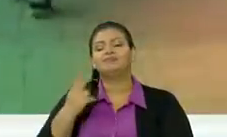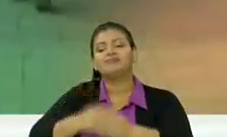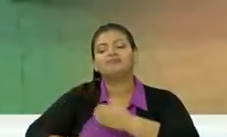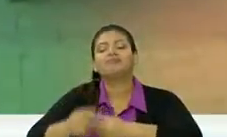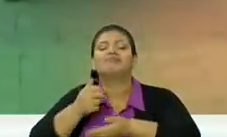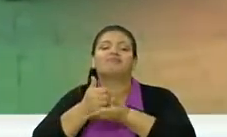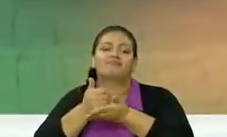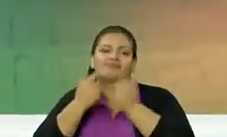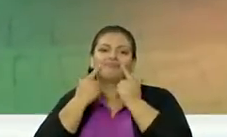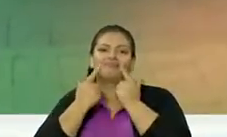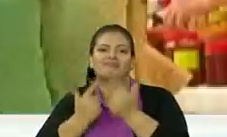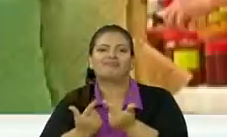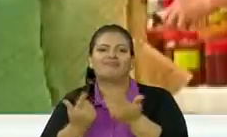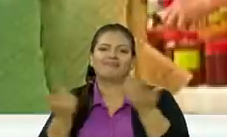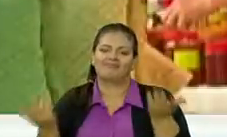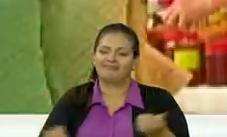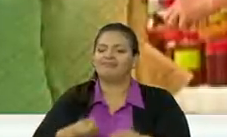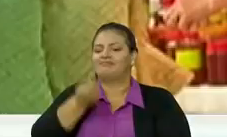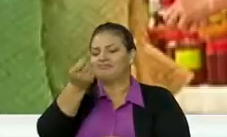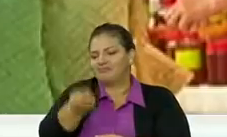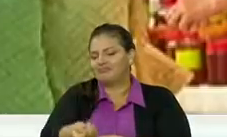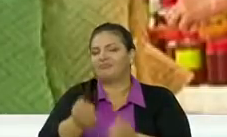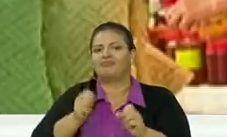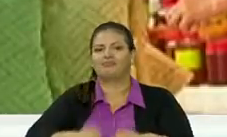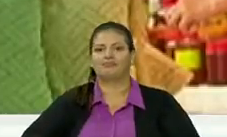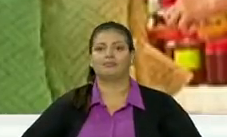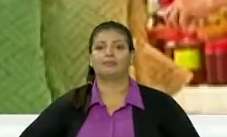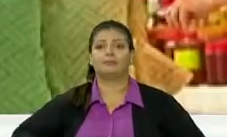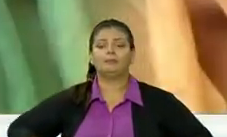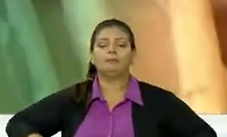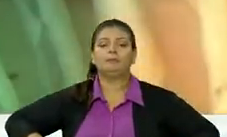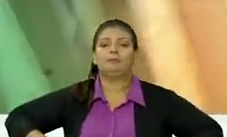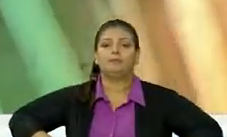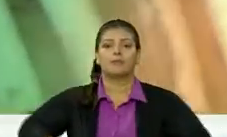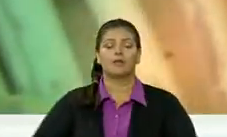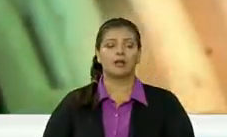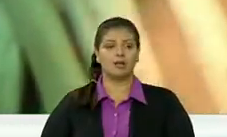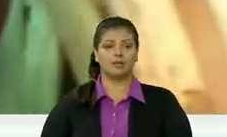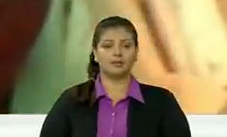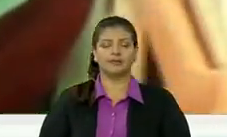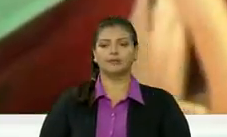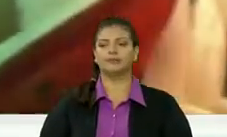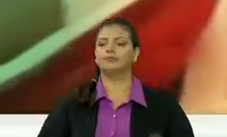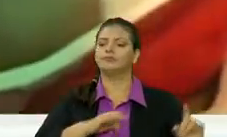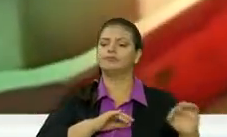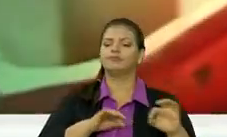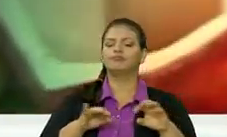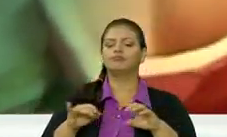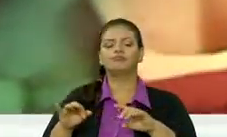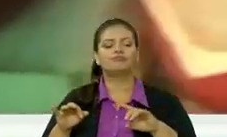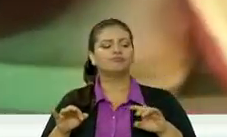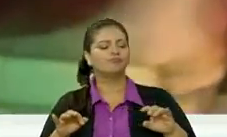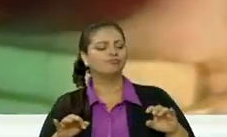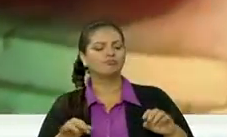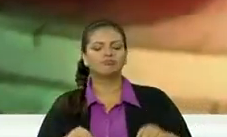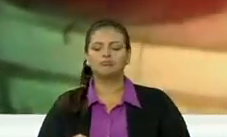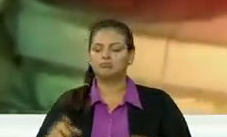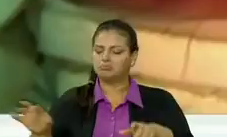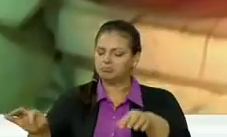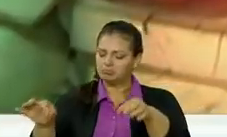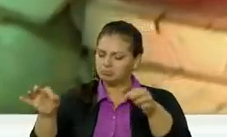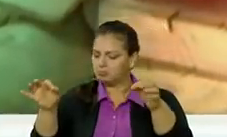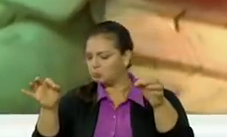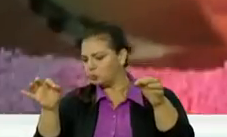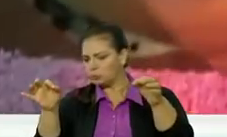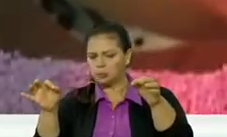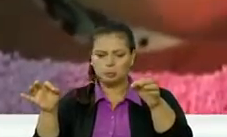por ese sector de ese cantón de la provincia de Guayas se detuvieron por algunos minutos para observar lo que había en cada uno de los stands.